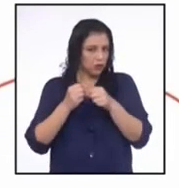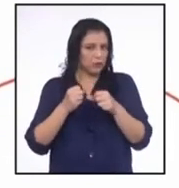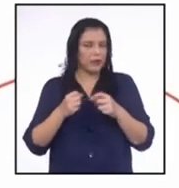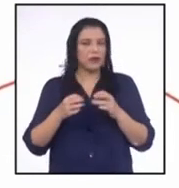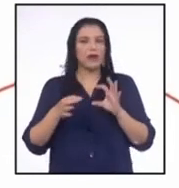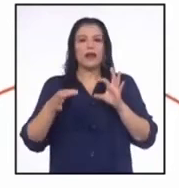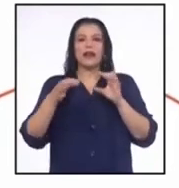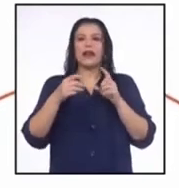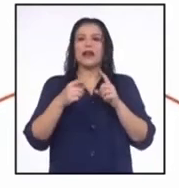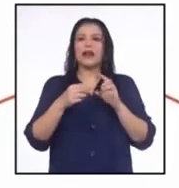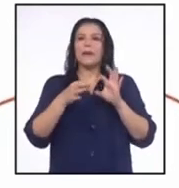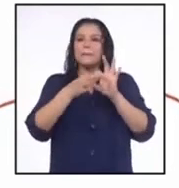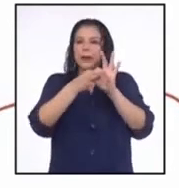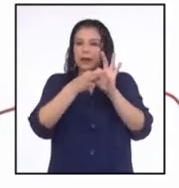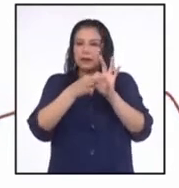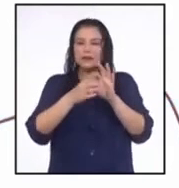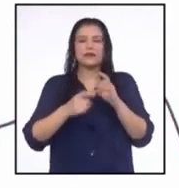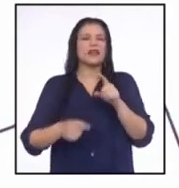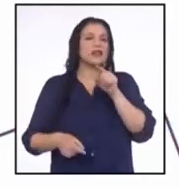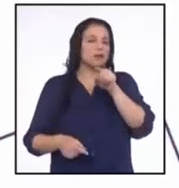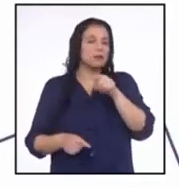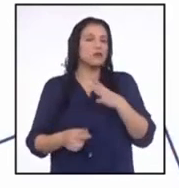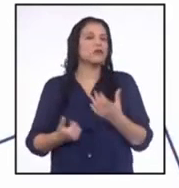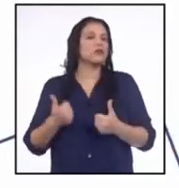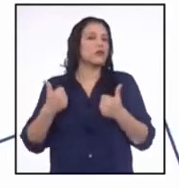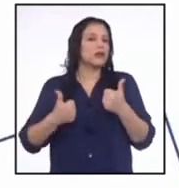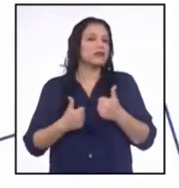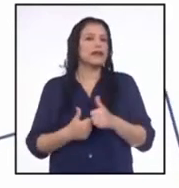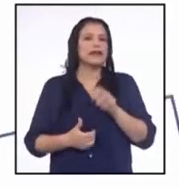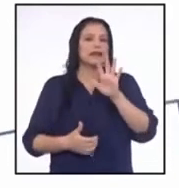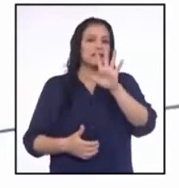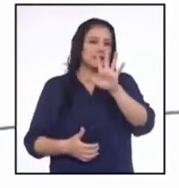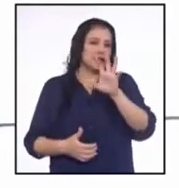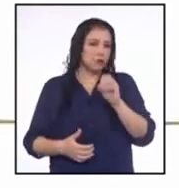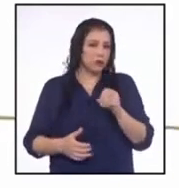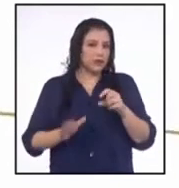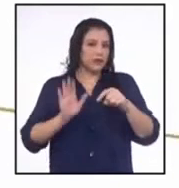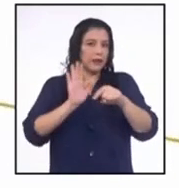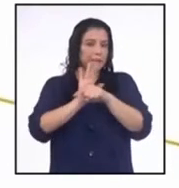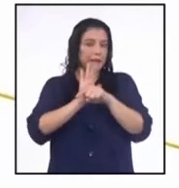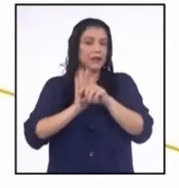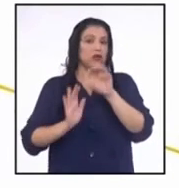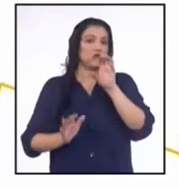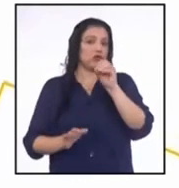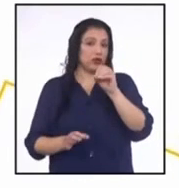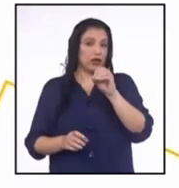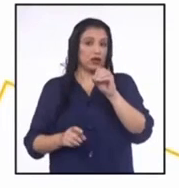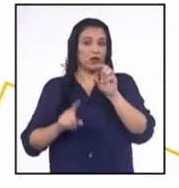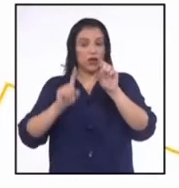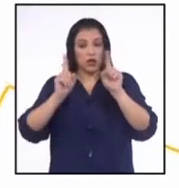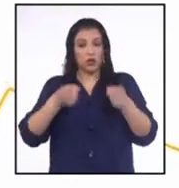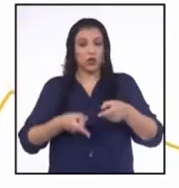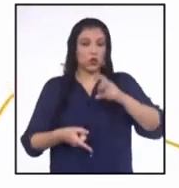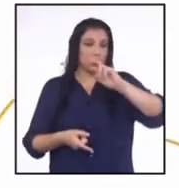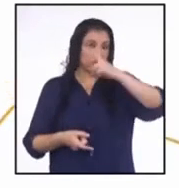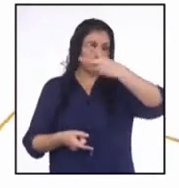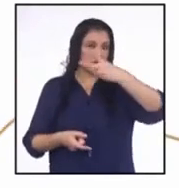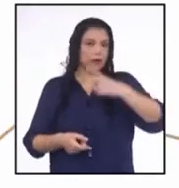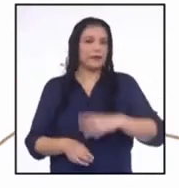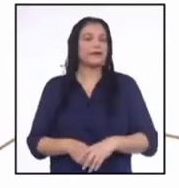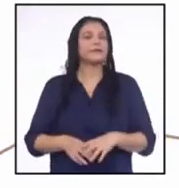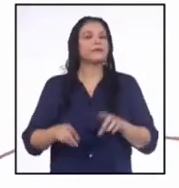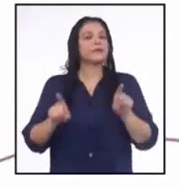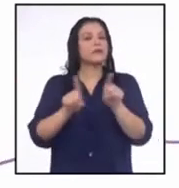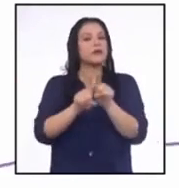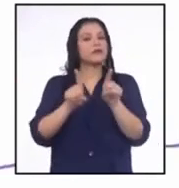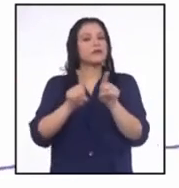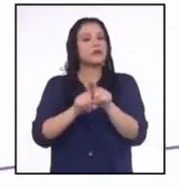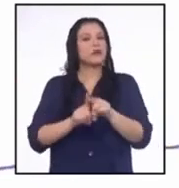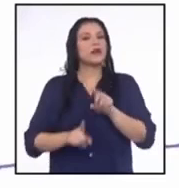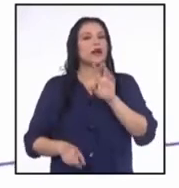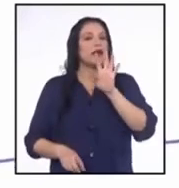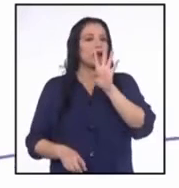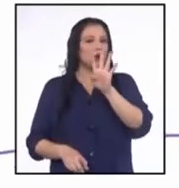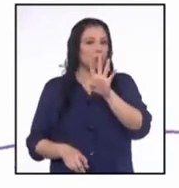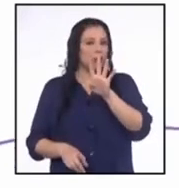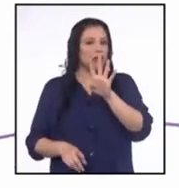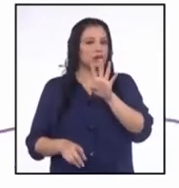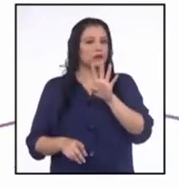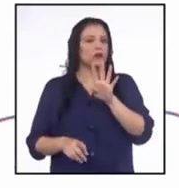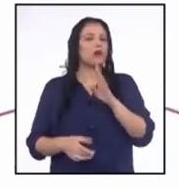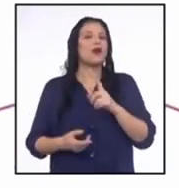punto referencial se tiene que 50 menos 0 todo elevado al cuadrado es igual a